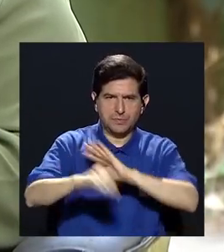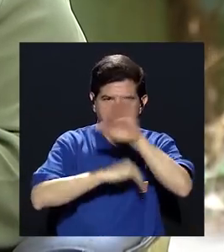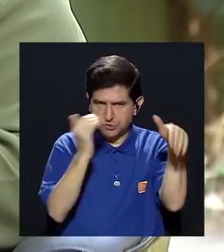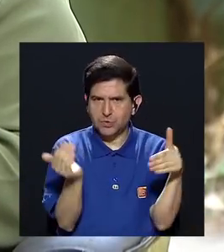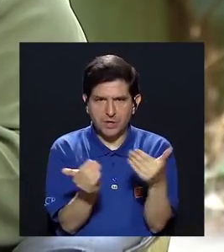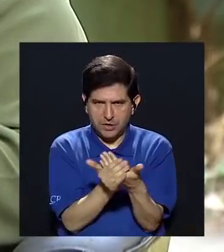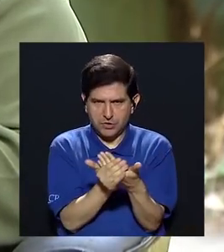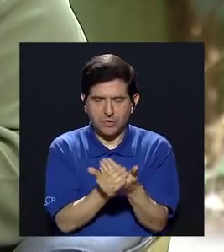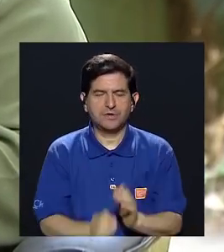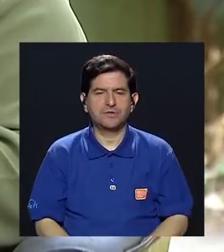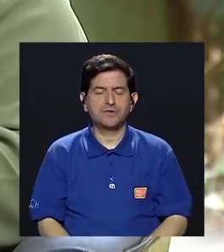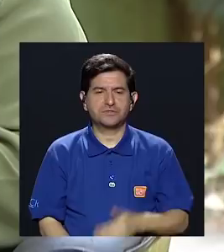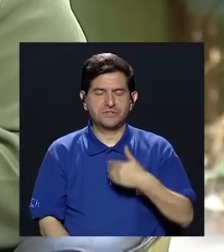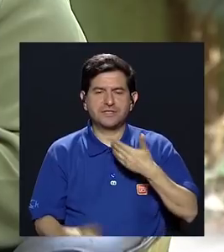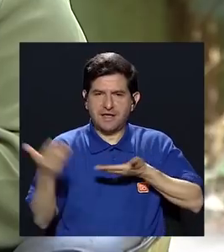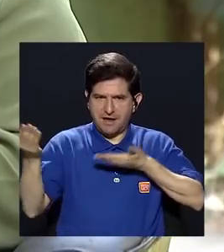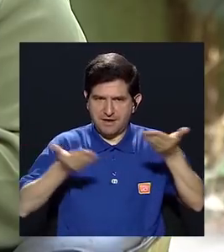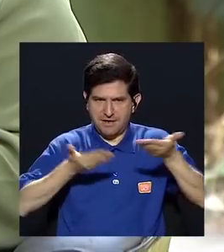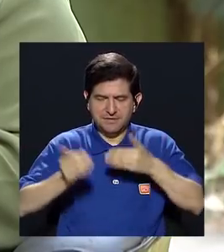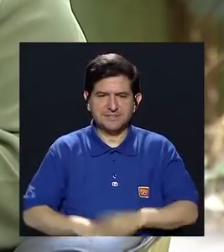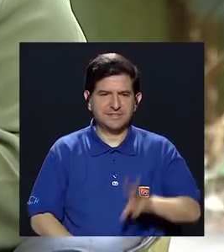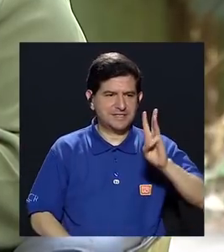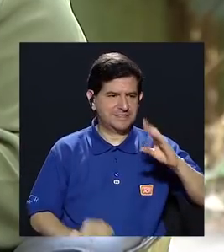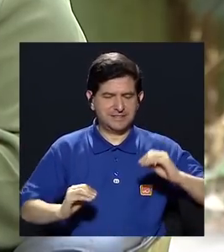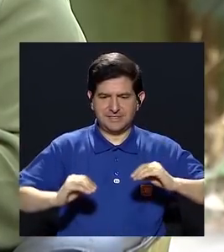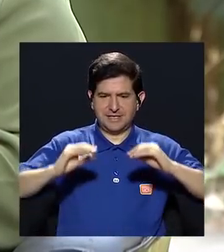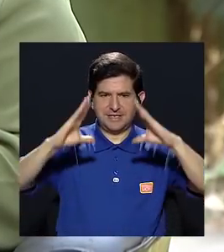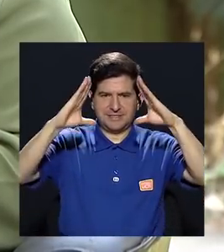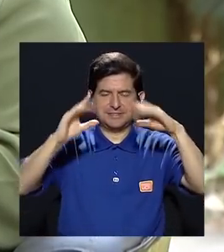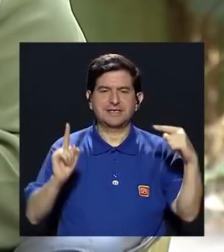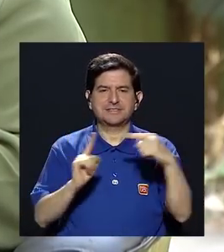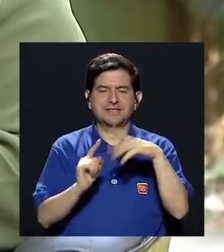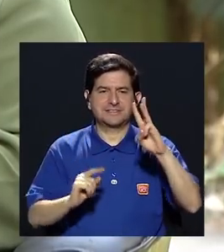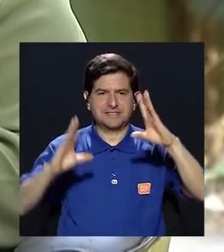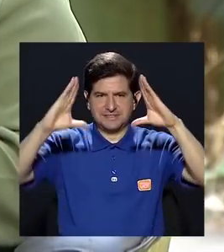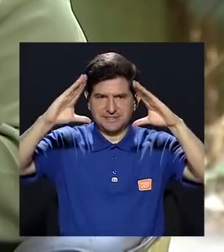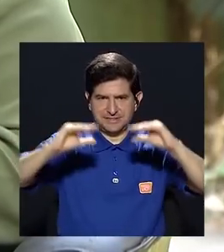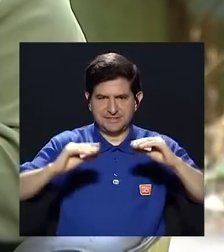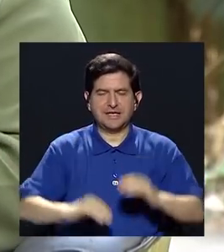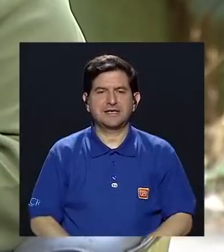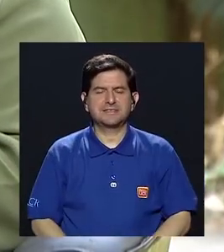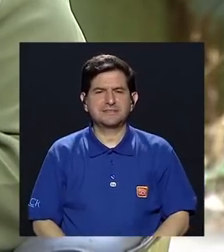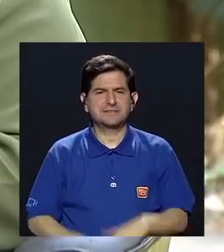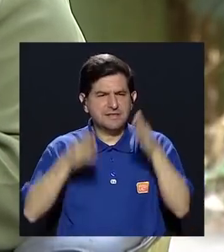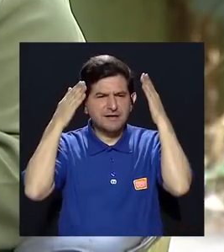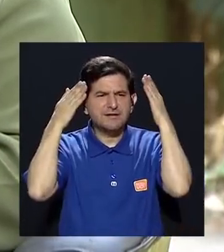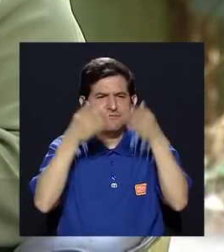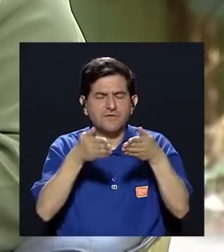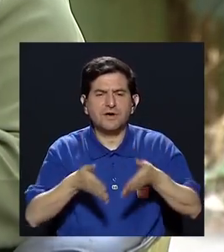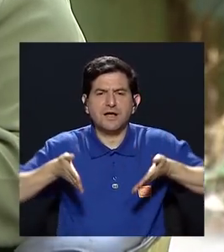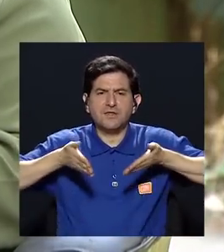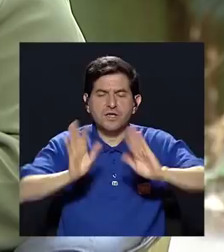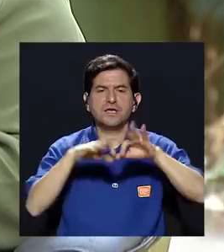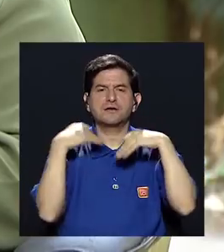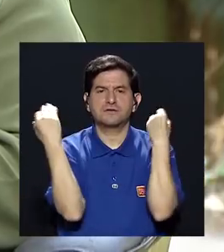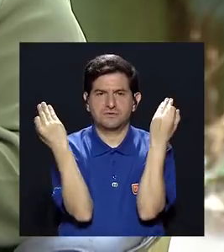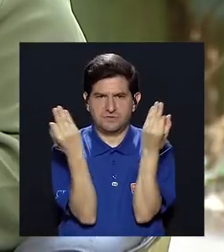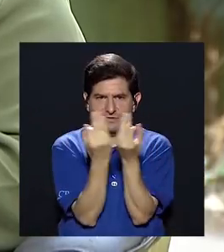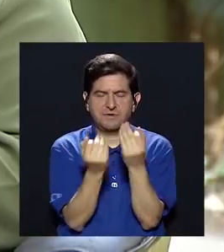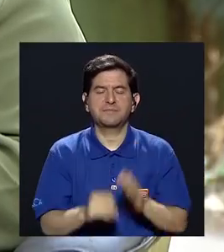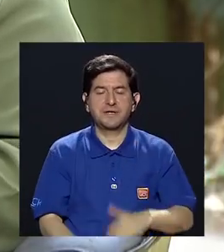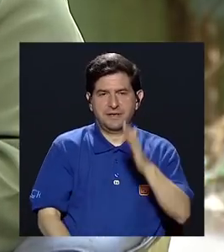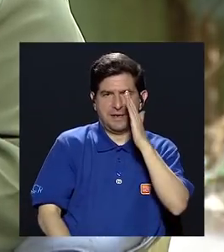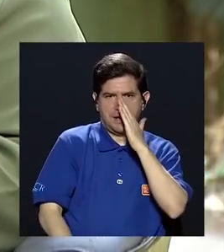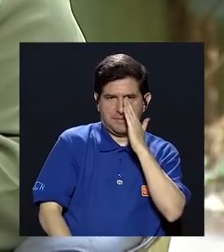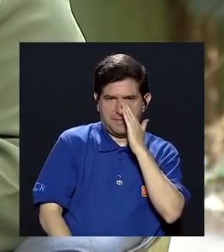preescolares todos, que reciben el servicio de 6 de la mañana hasta 6 de la tarde, que son más dirigidos a hijos de familias